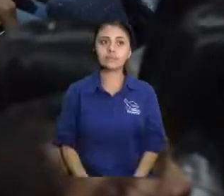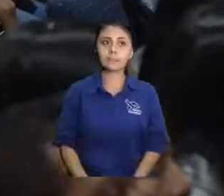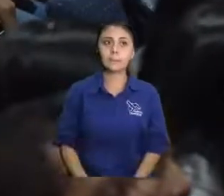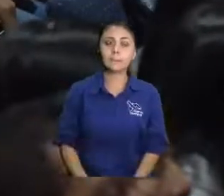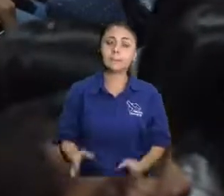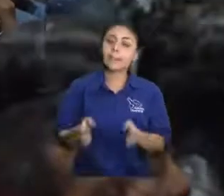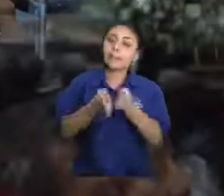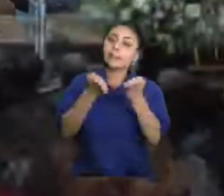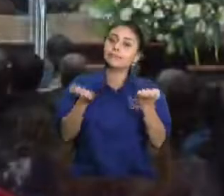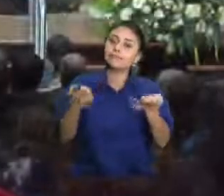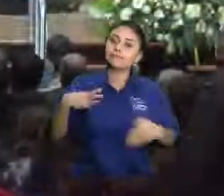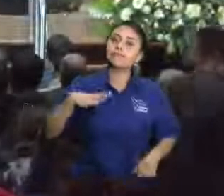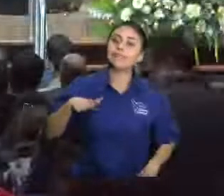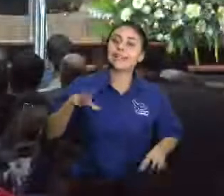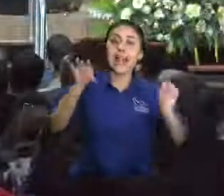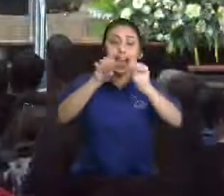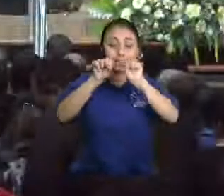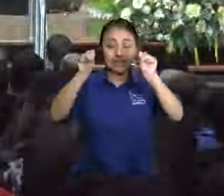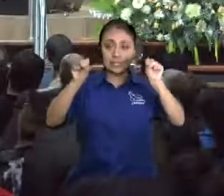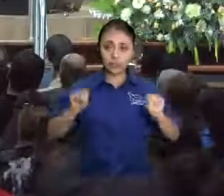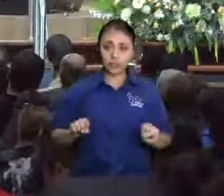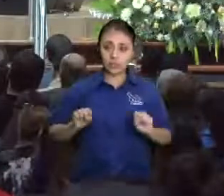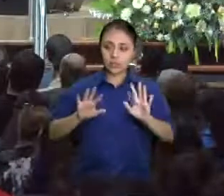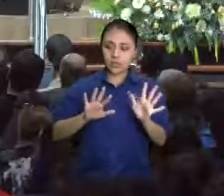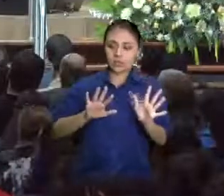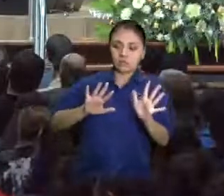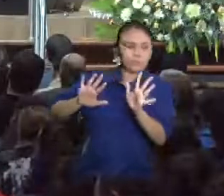Entonces hay sacerdotes que menosprecian.